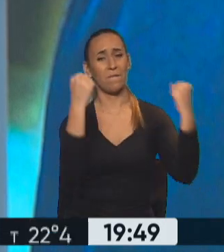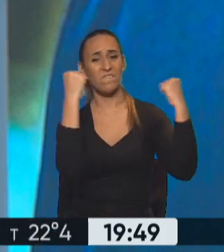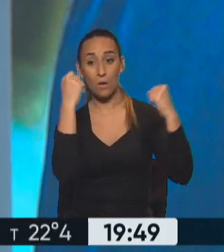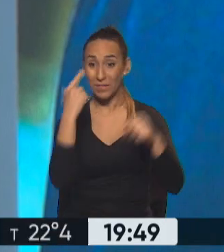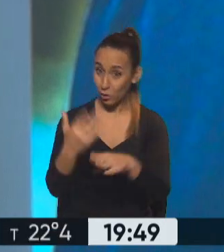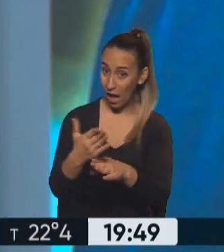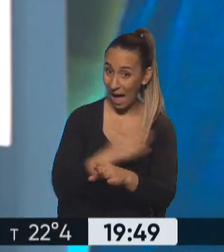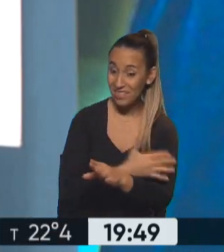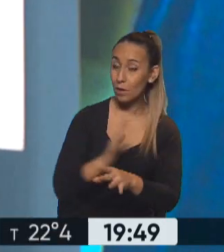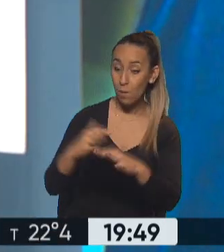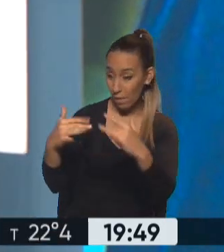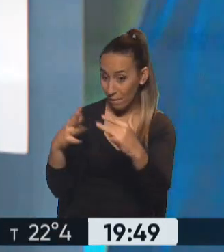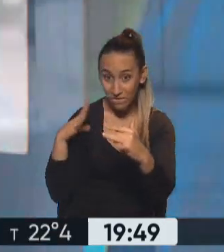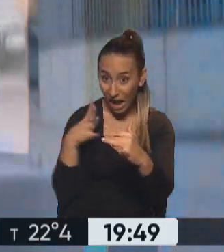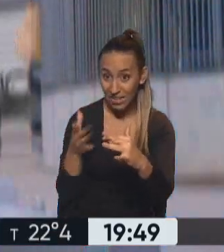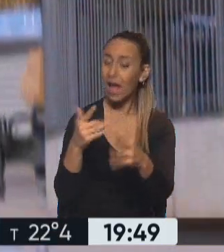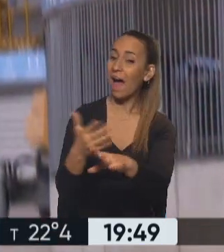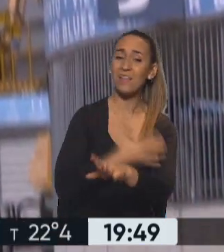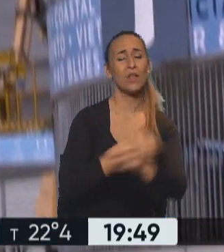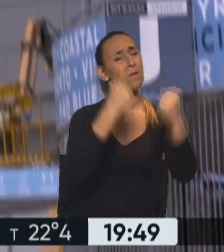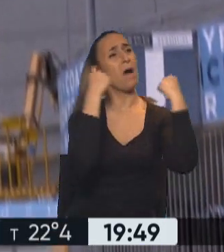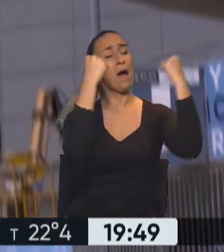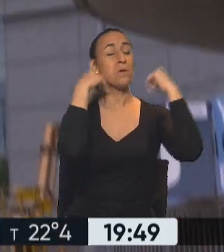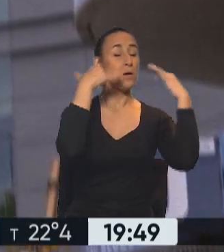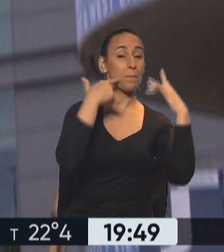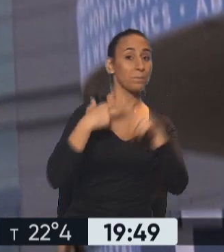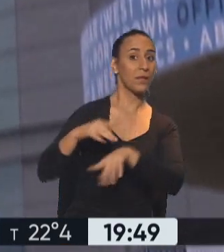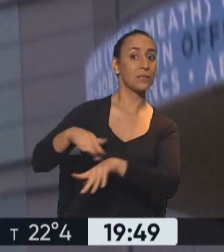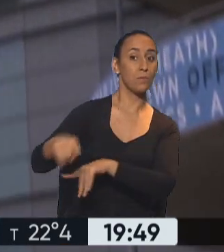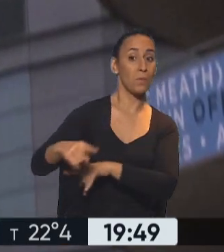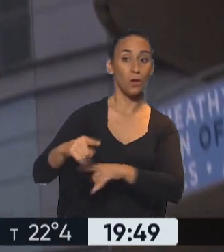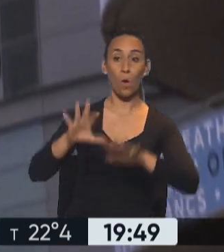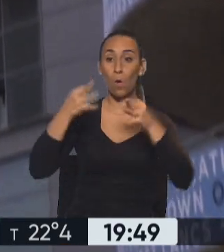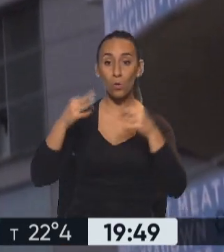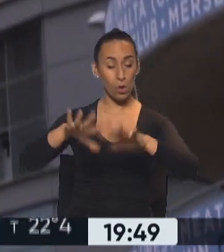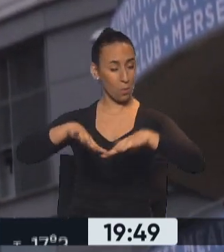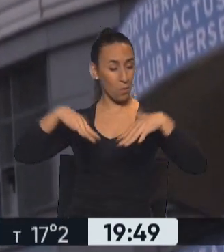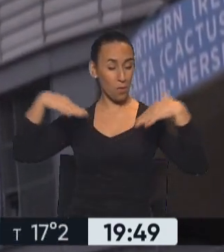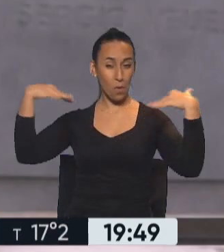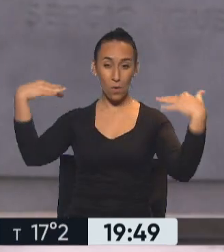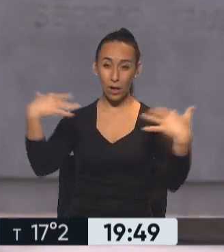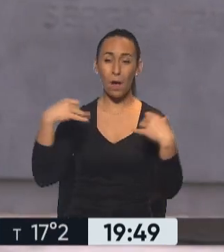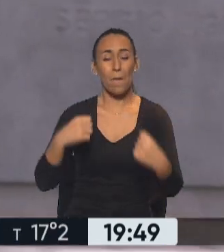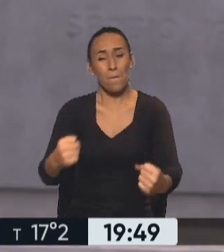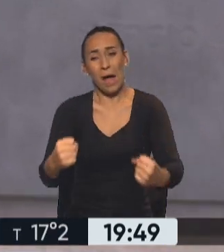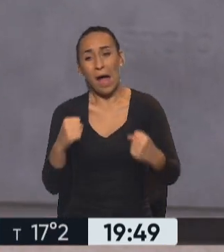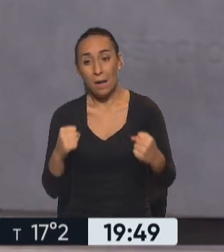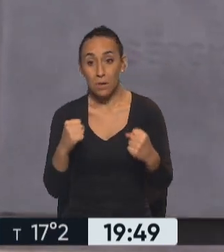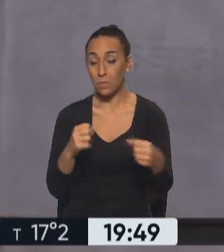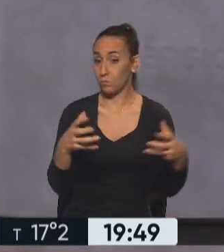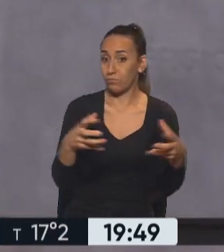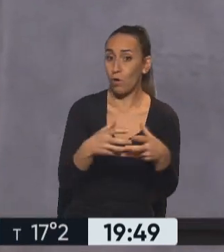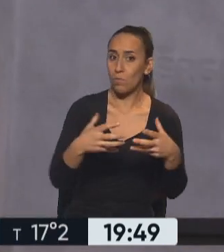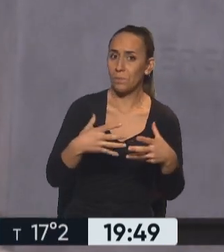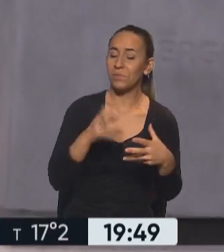Pero tal cual. Entonces ya festejaban. Ese momento, para un público tan fervoroso como, claro, es, pasional, el